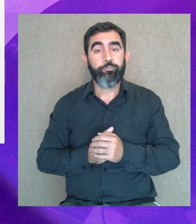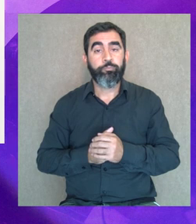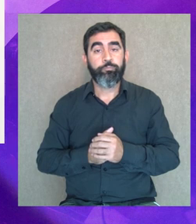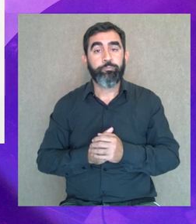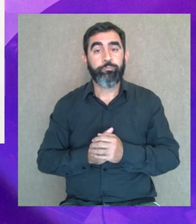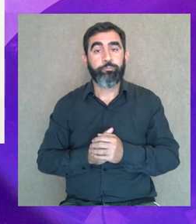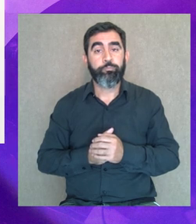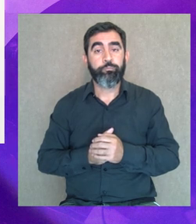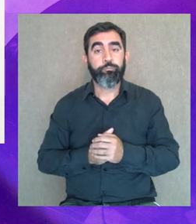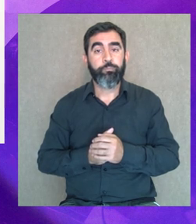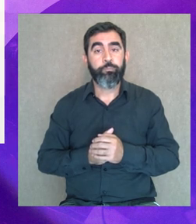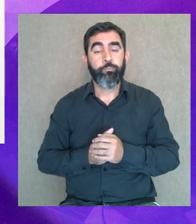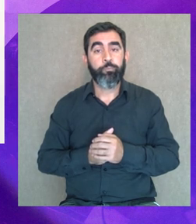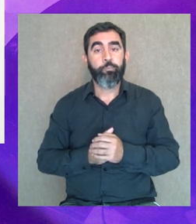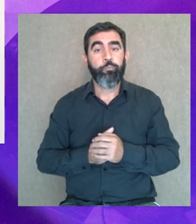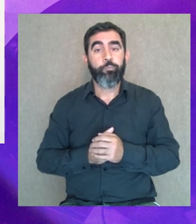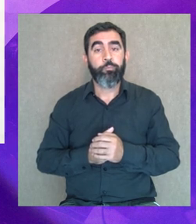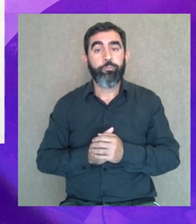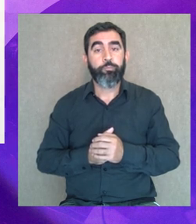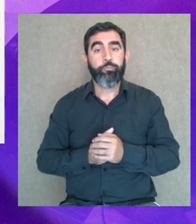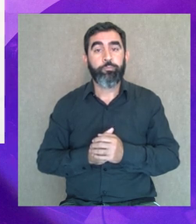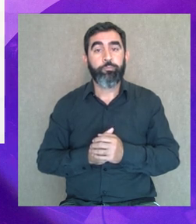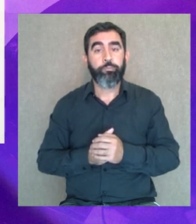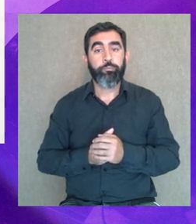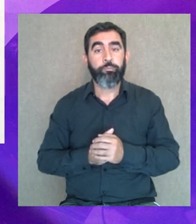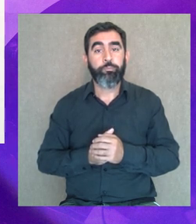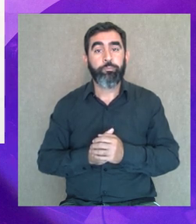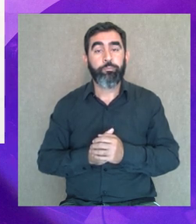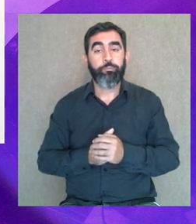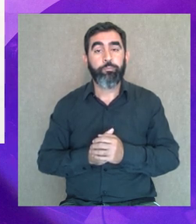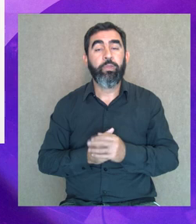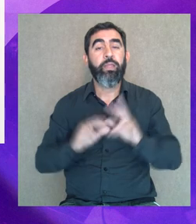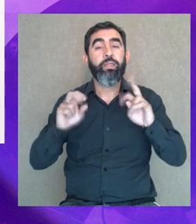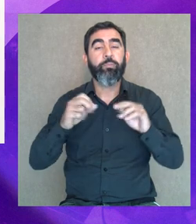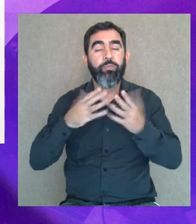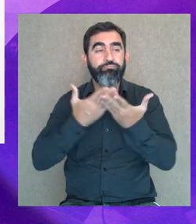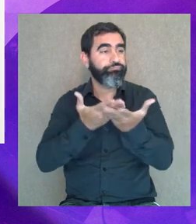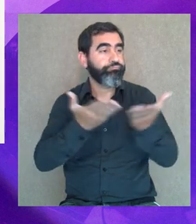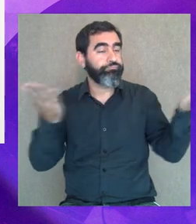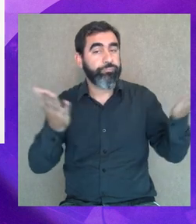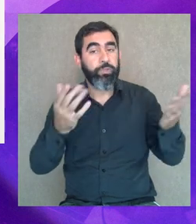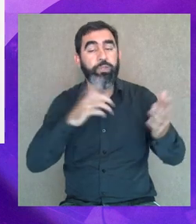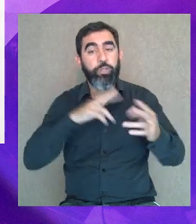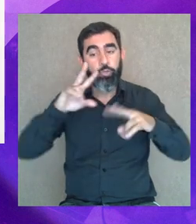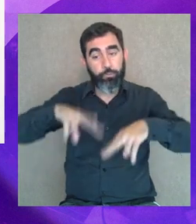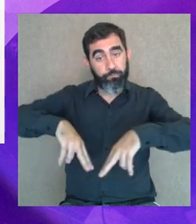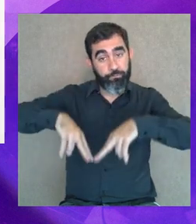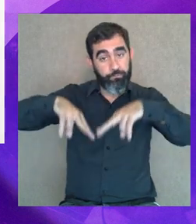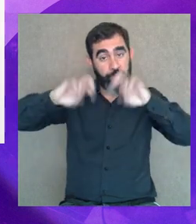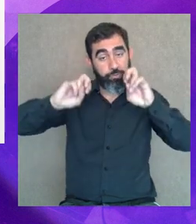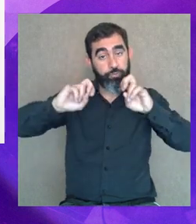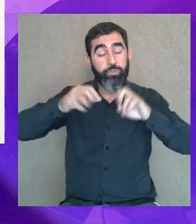no no está bien no que no quería observarse que hablamos de la exposición de que toda la investigación